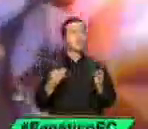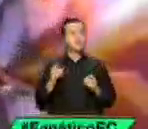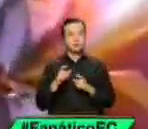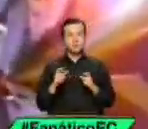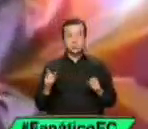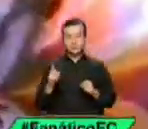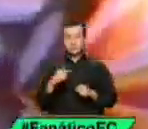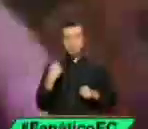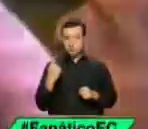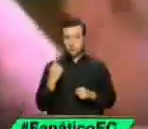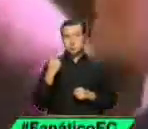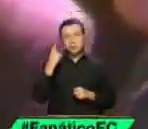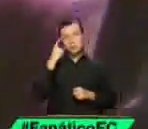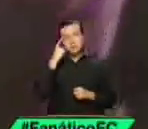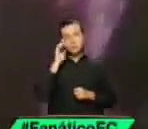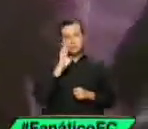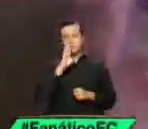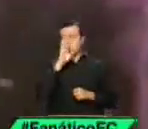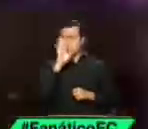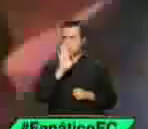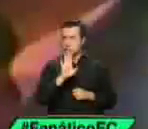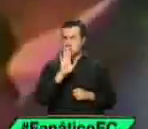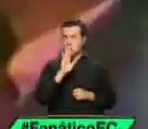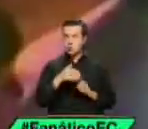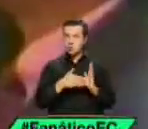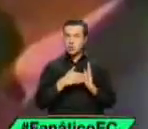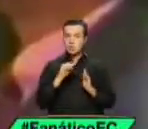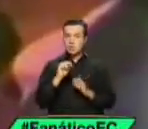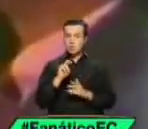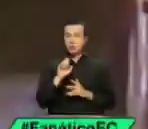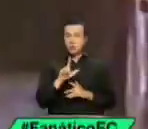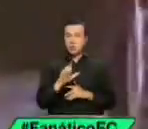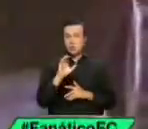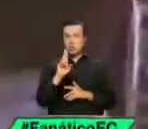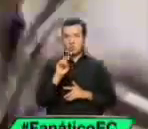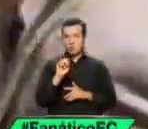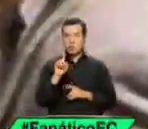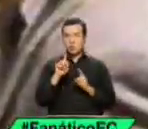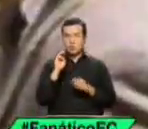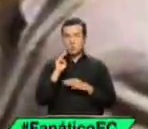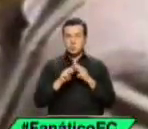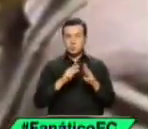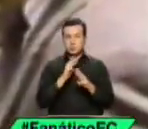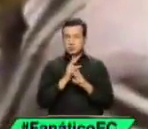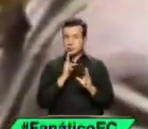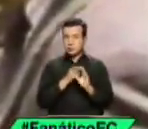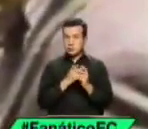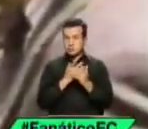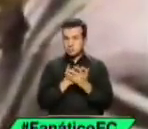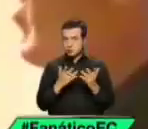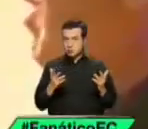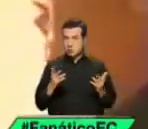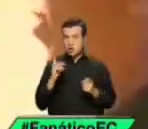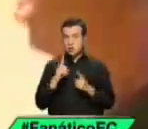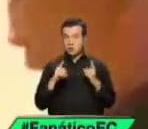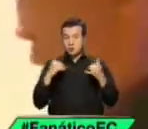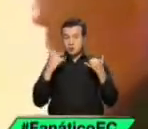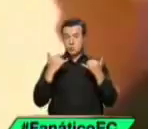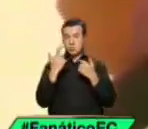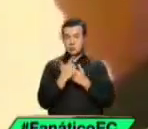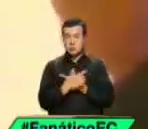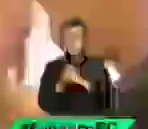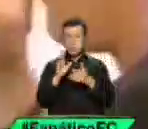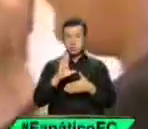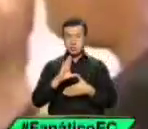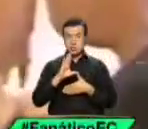quienes tratamos de seguir su ejemplo. Manuel Kun Ramírez estuvo en varios mundiales, también cobertura de varias Copas Libertadores de